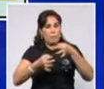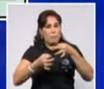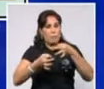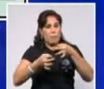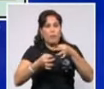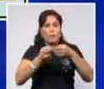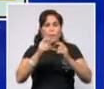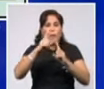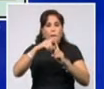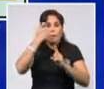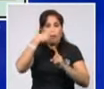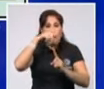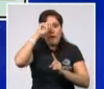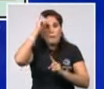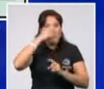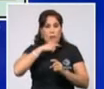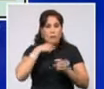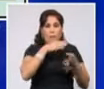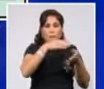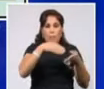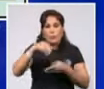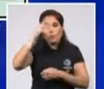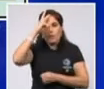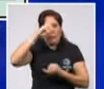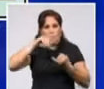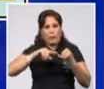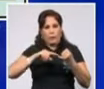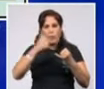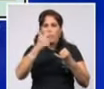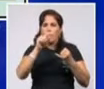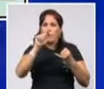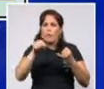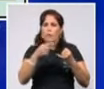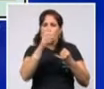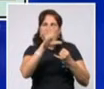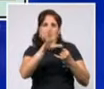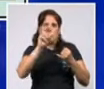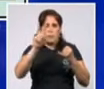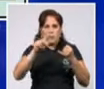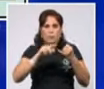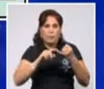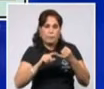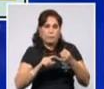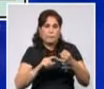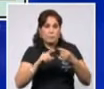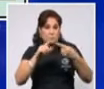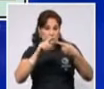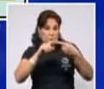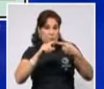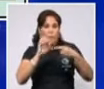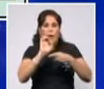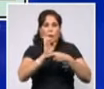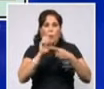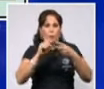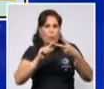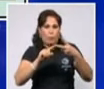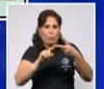tasas de letalidad en México, 10,52, le sigue Ecuador